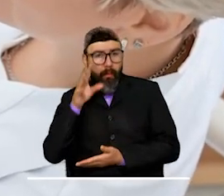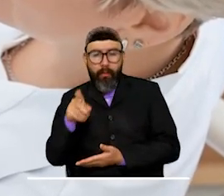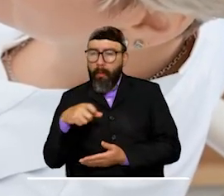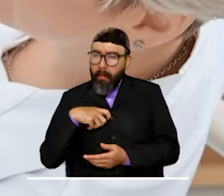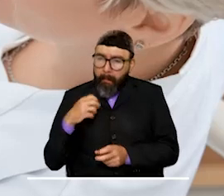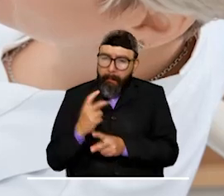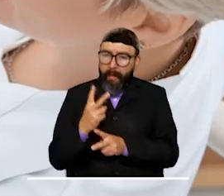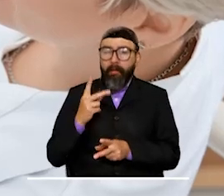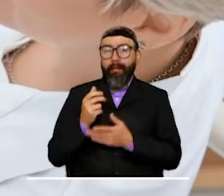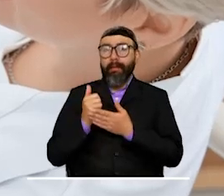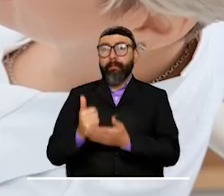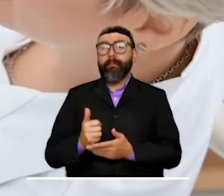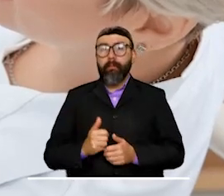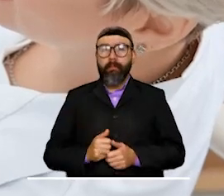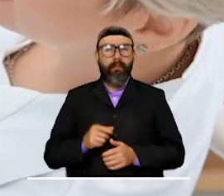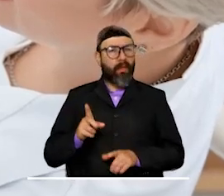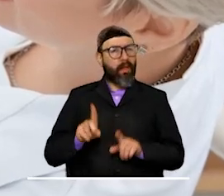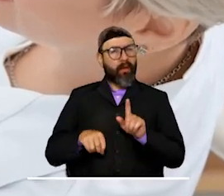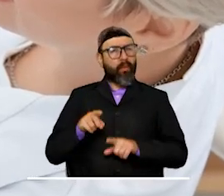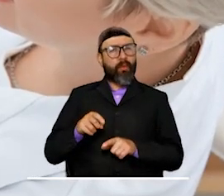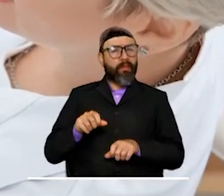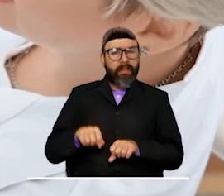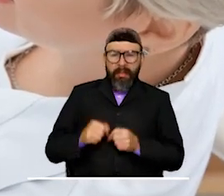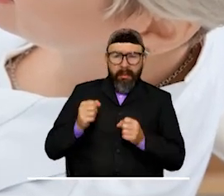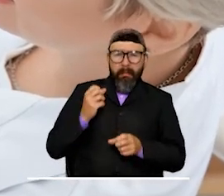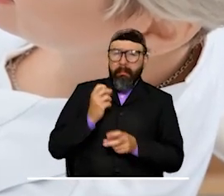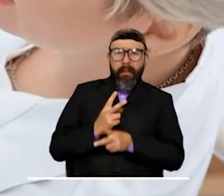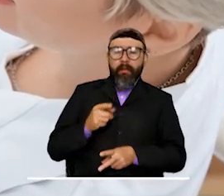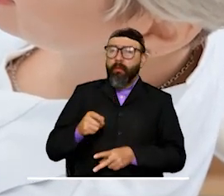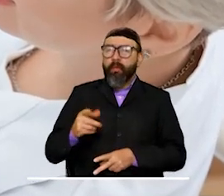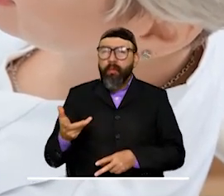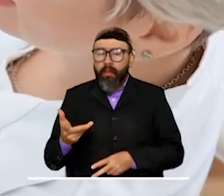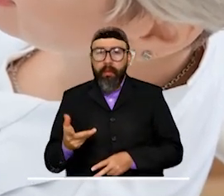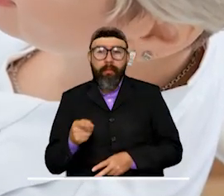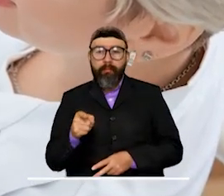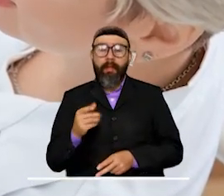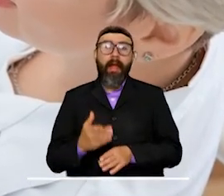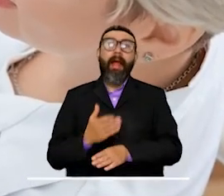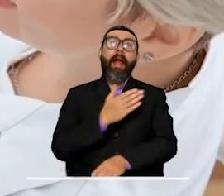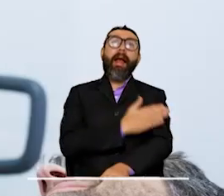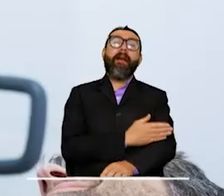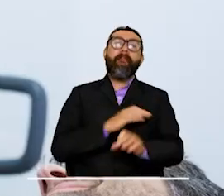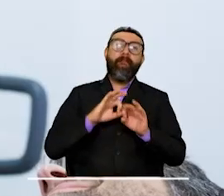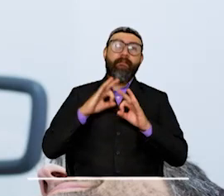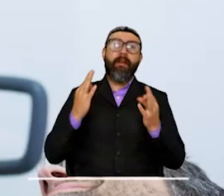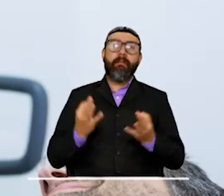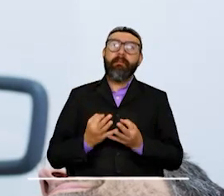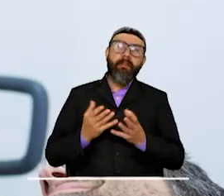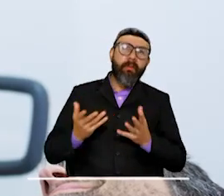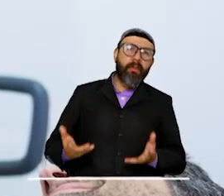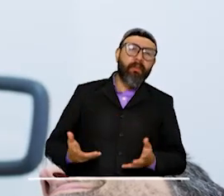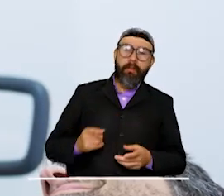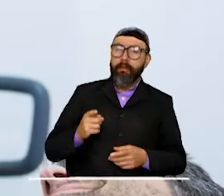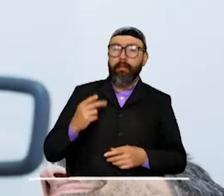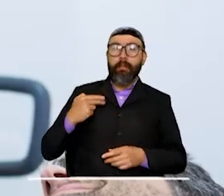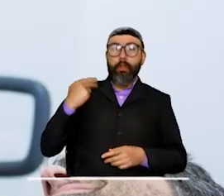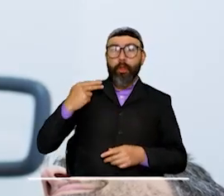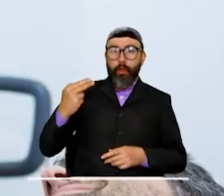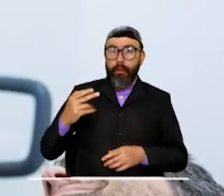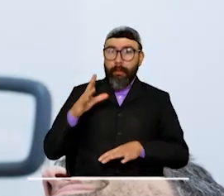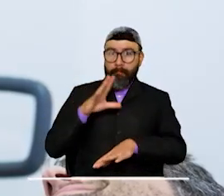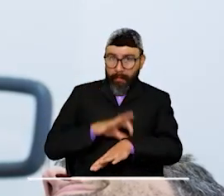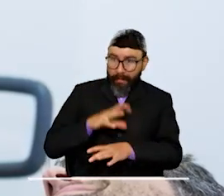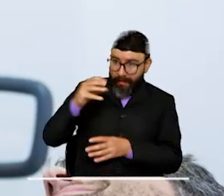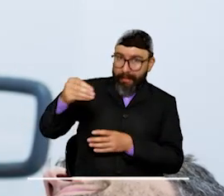riesgos. Algunos de los factores de riesgo son los antecedentes familiares. Entonces es muy importante en la historia clínica, en nuestras consultas,